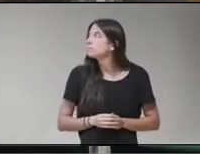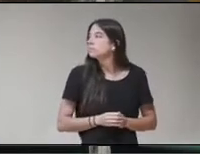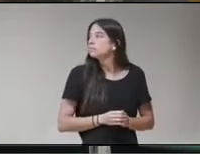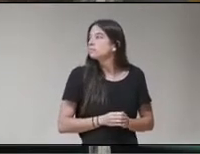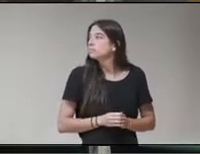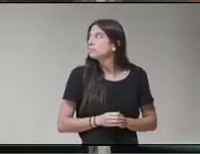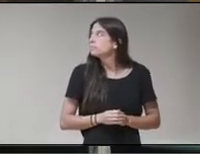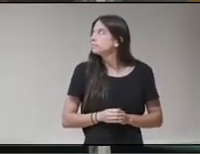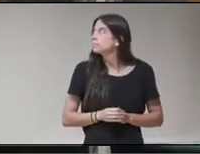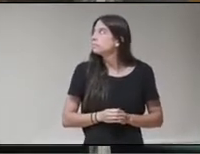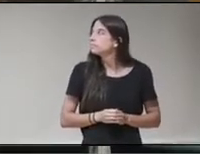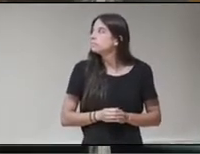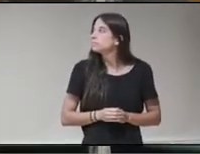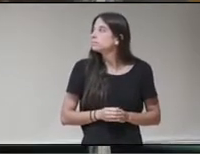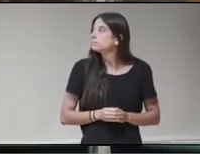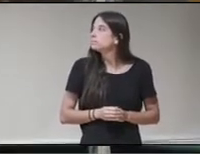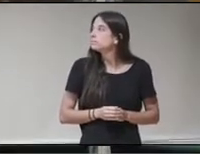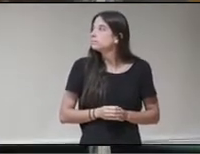A ver.